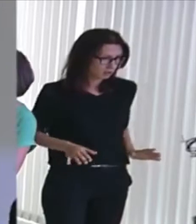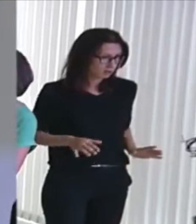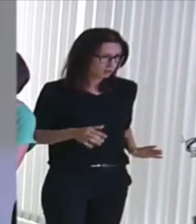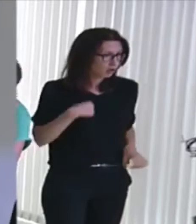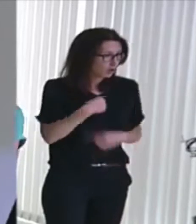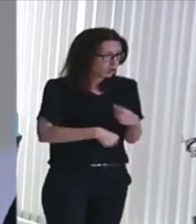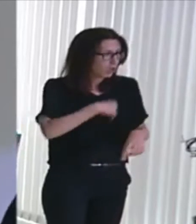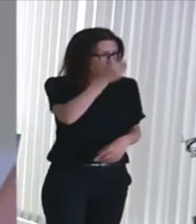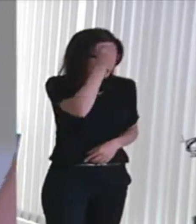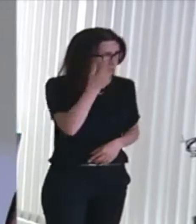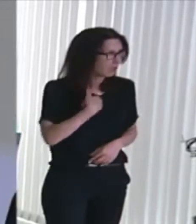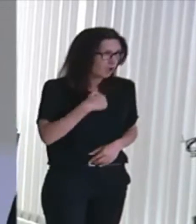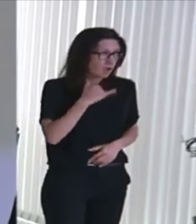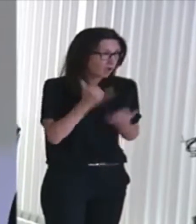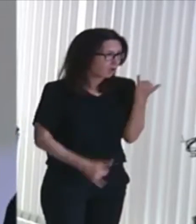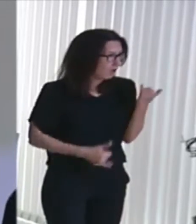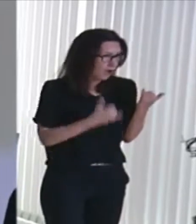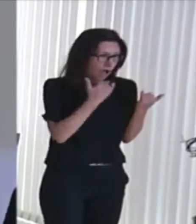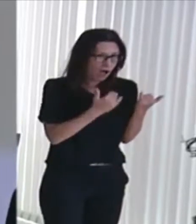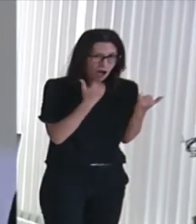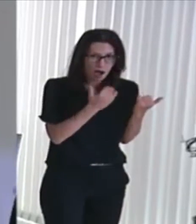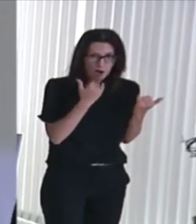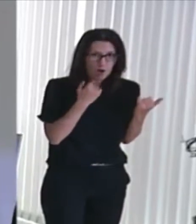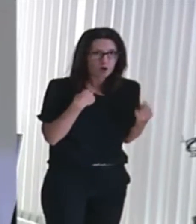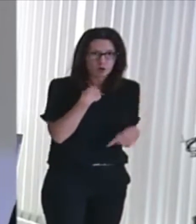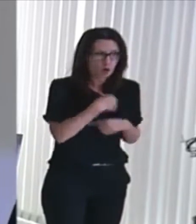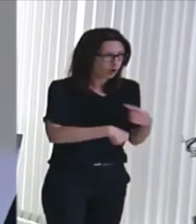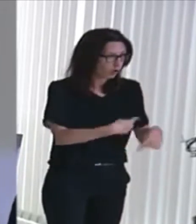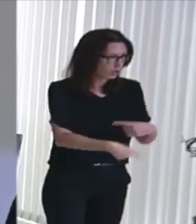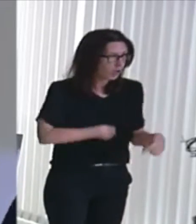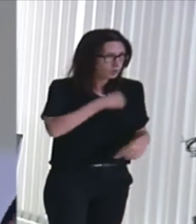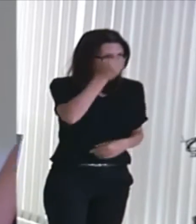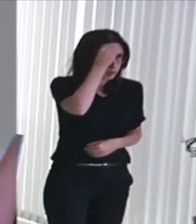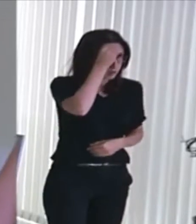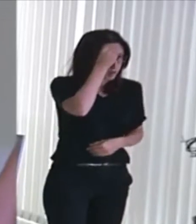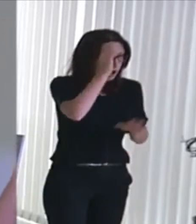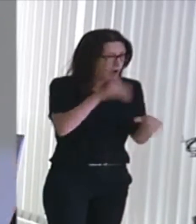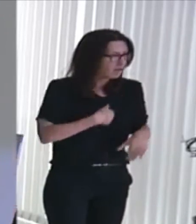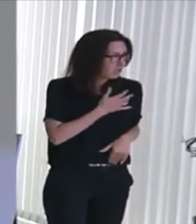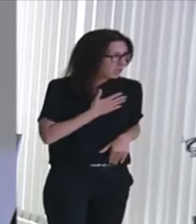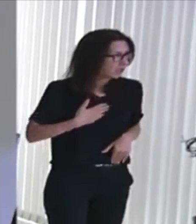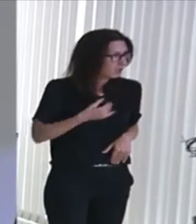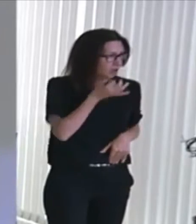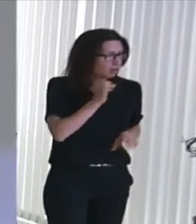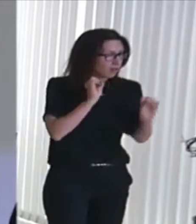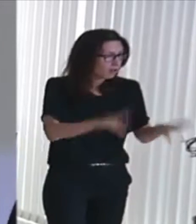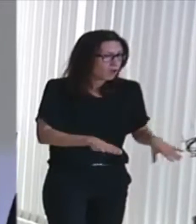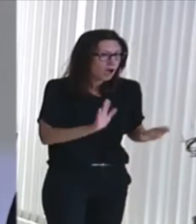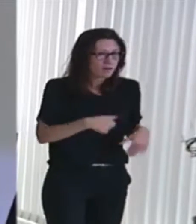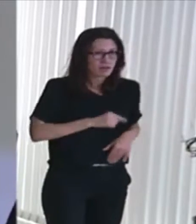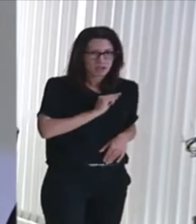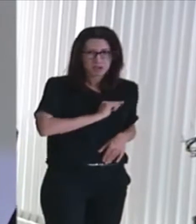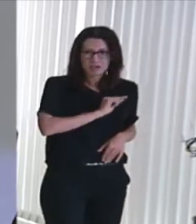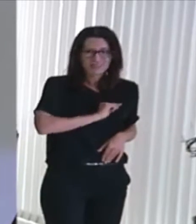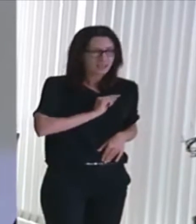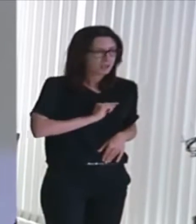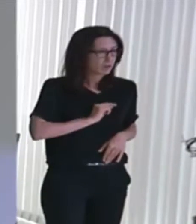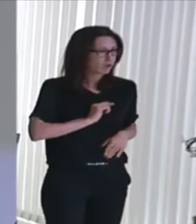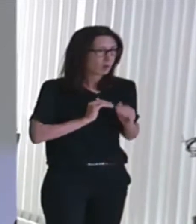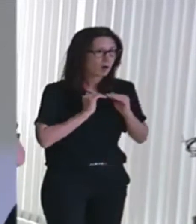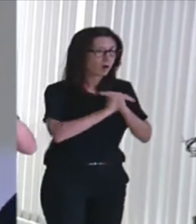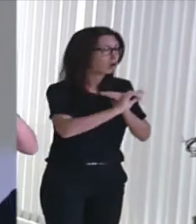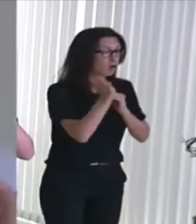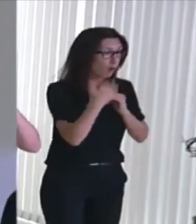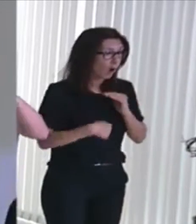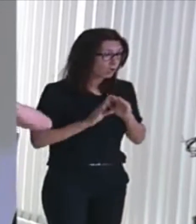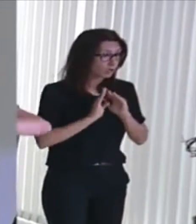yo todos los días digo, la he cagado con algo, todo, cada uno de los días, y querer tirar la toalla, y estás en la montaña rusa emocional, y lo bueno es